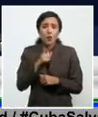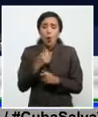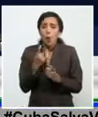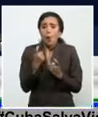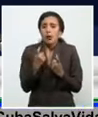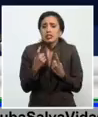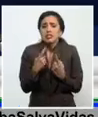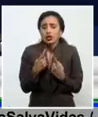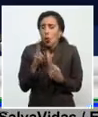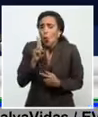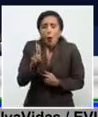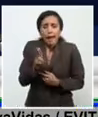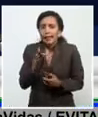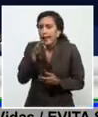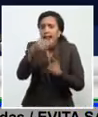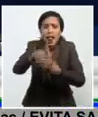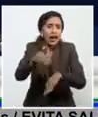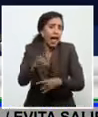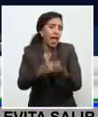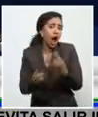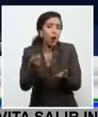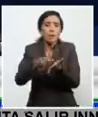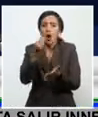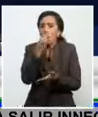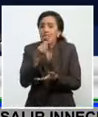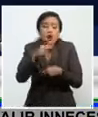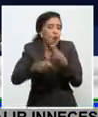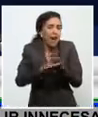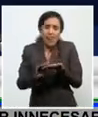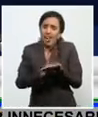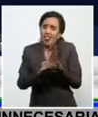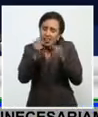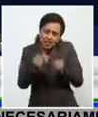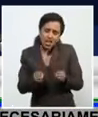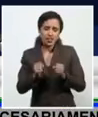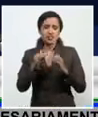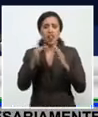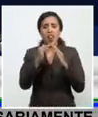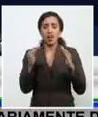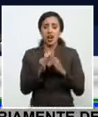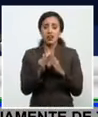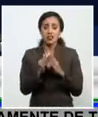la calle, pues que no lo hagan de ninguna forma, porque indiscutiblemente